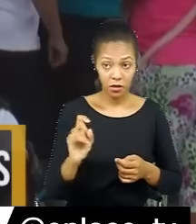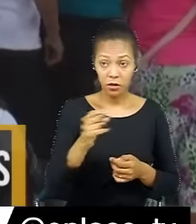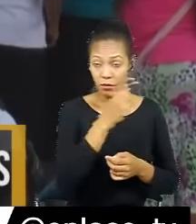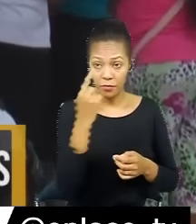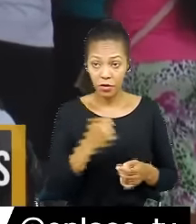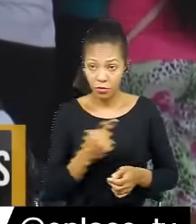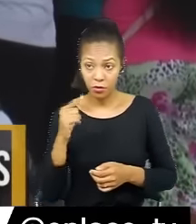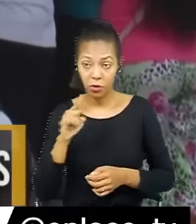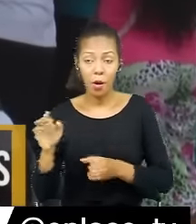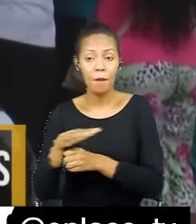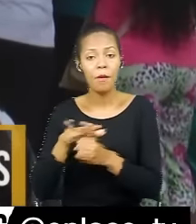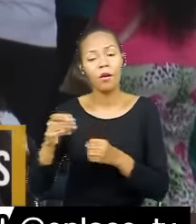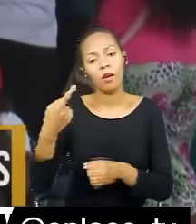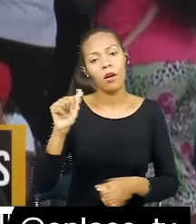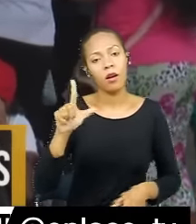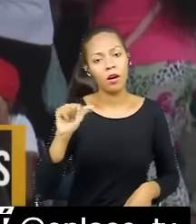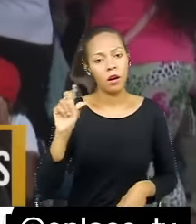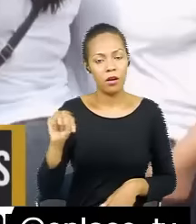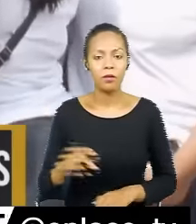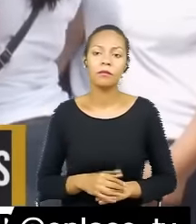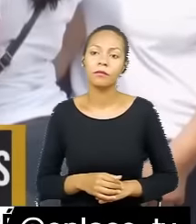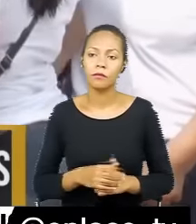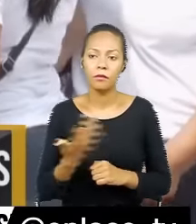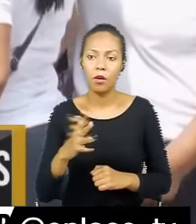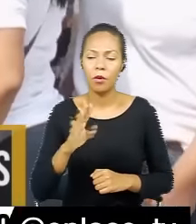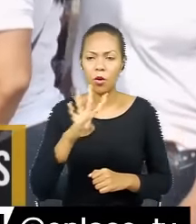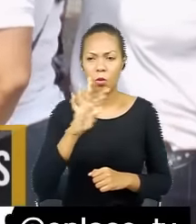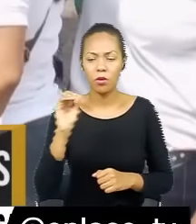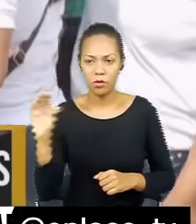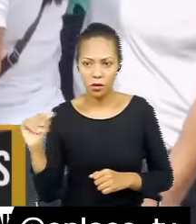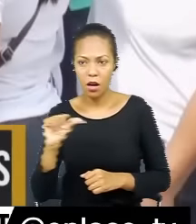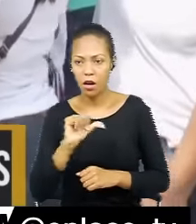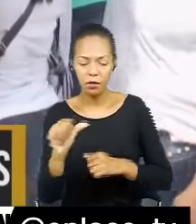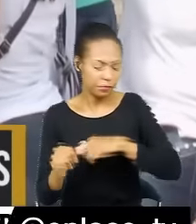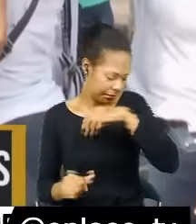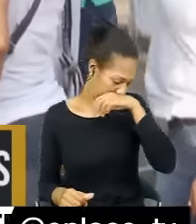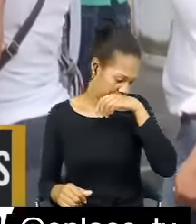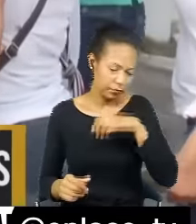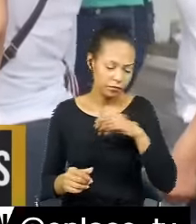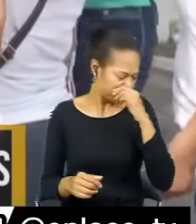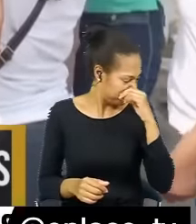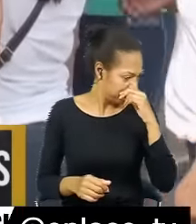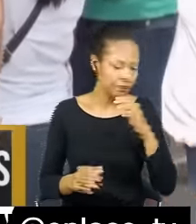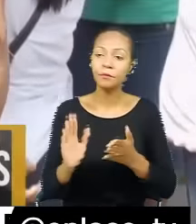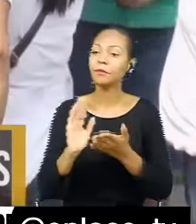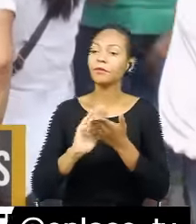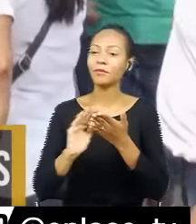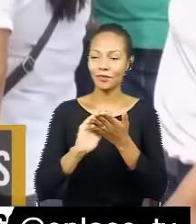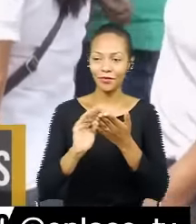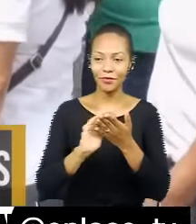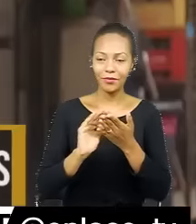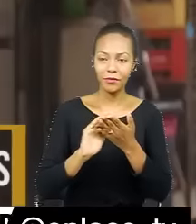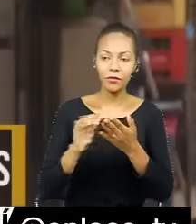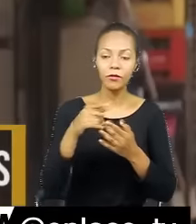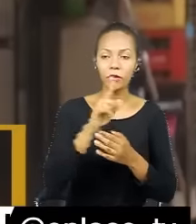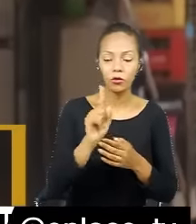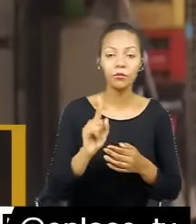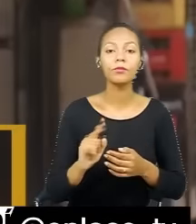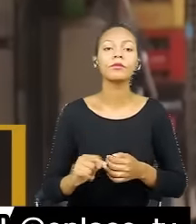Galán. Se espera la participación de las más de 400 madres comunitarias que están al servicio del ICBF en Barranca Bermeja. Uno